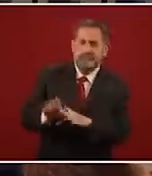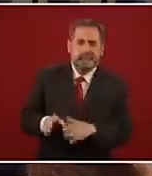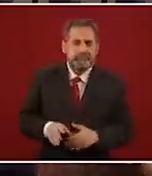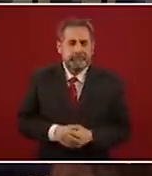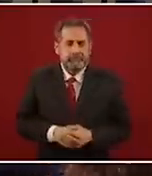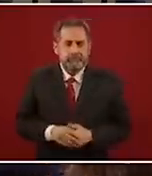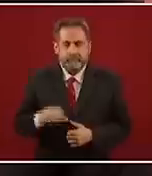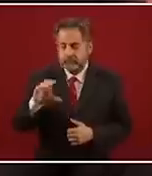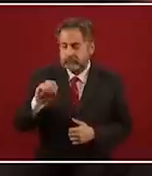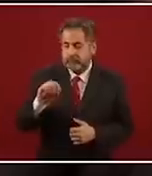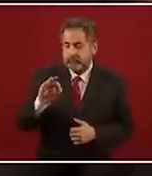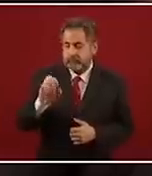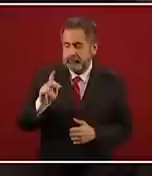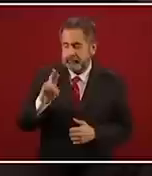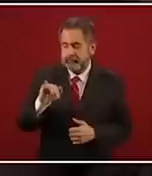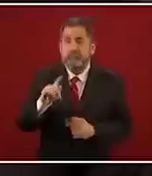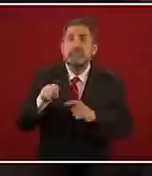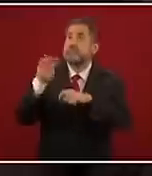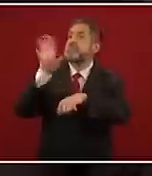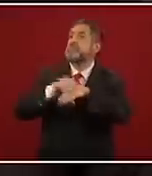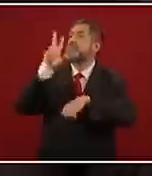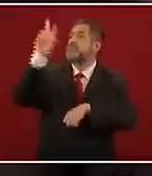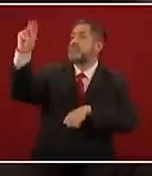La COFEPRIS no les daba permiso